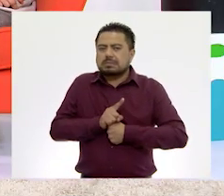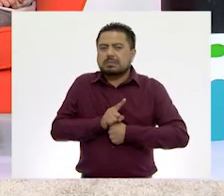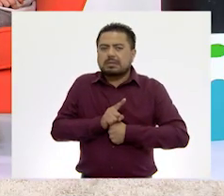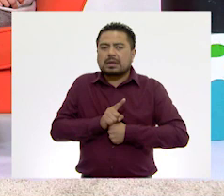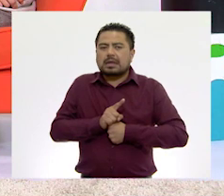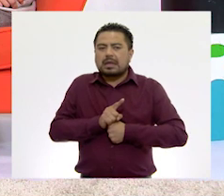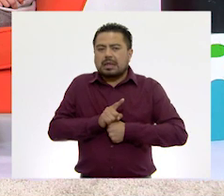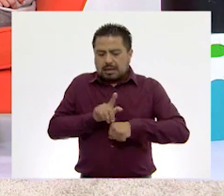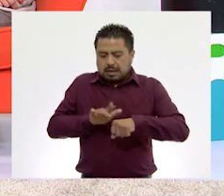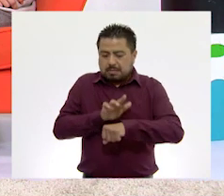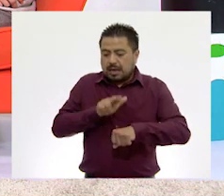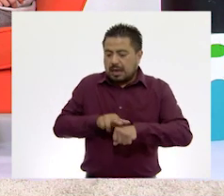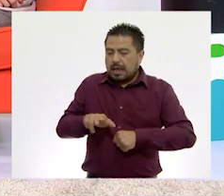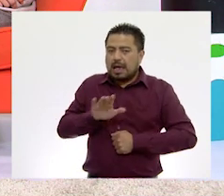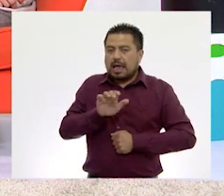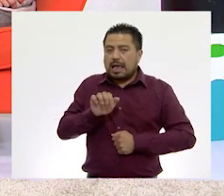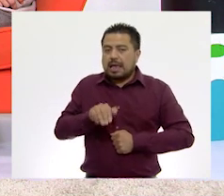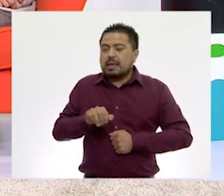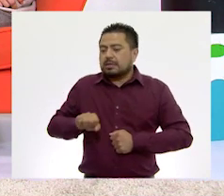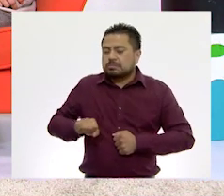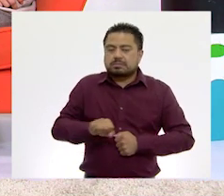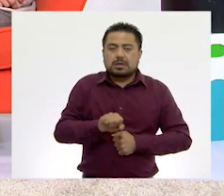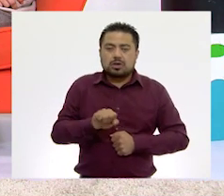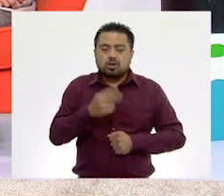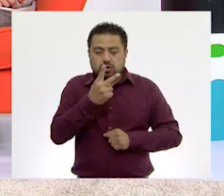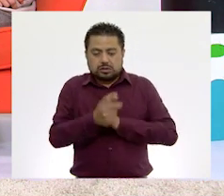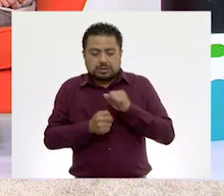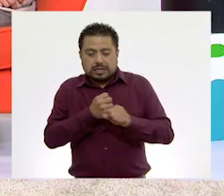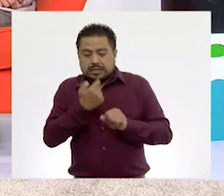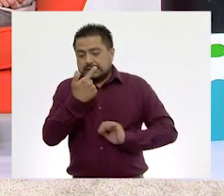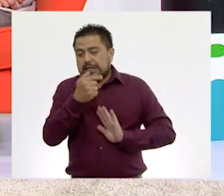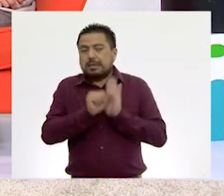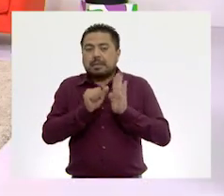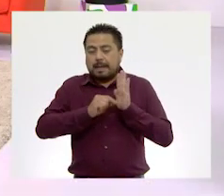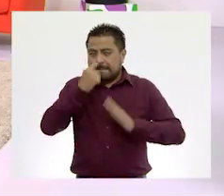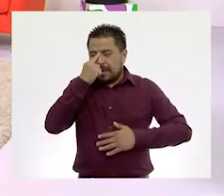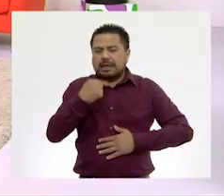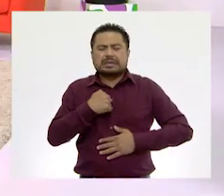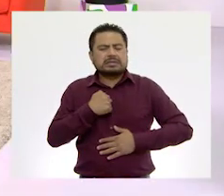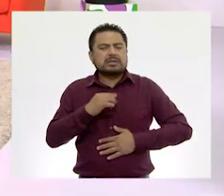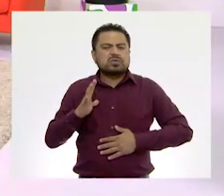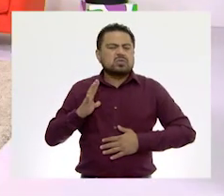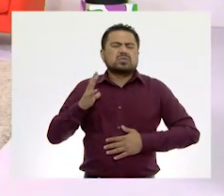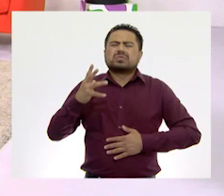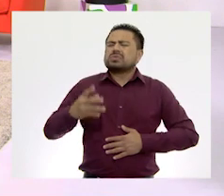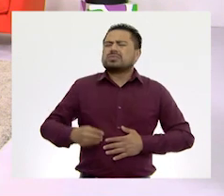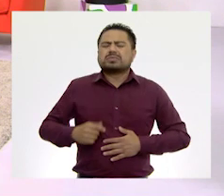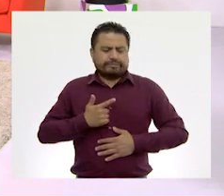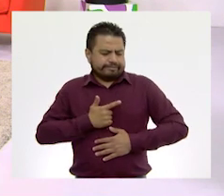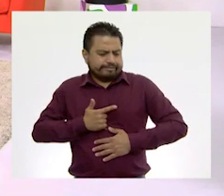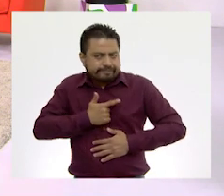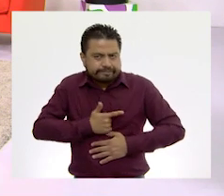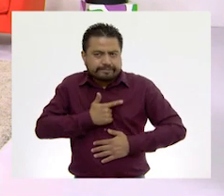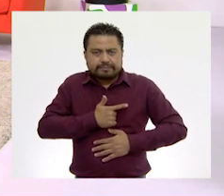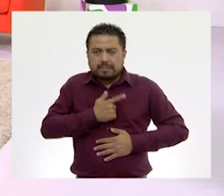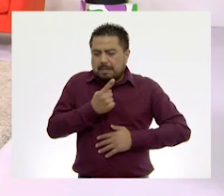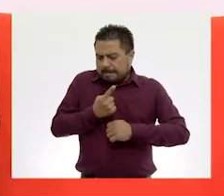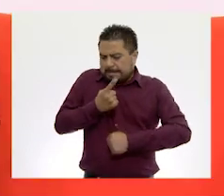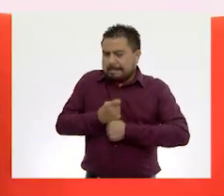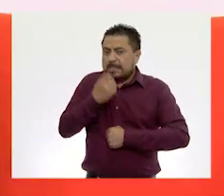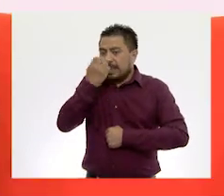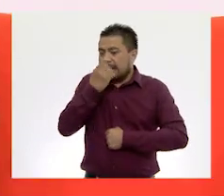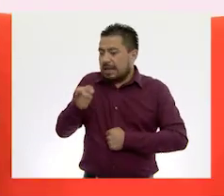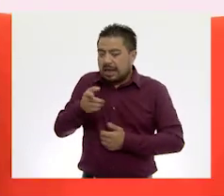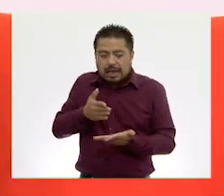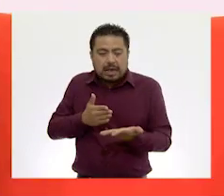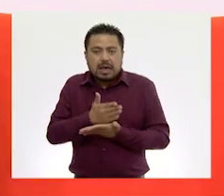mayor al CAM. En ese tiempo tenía 2 años, 7 meses. Y para mí fue un orgullo y un gusto ver que desde el primer día de escuela